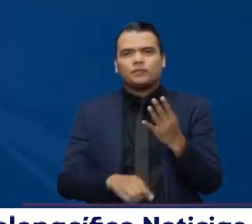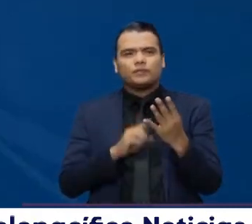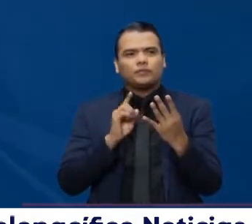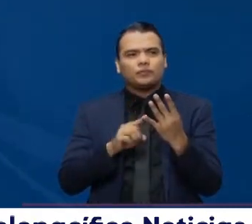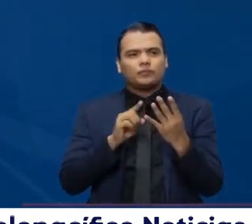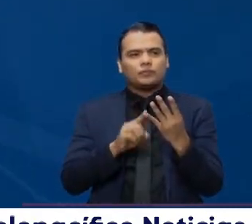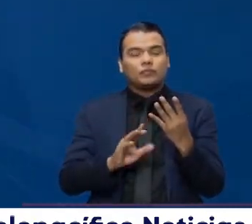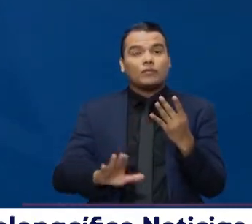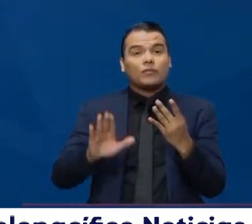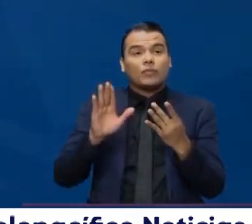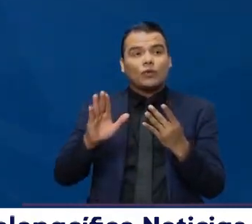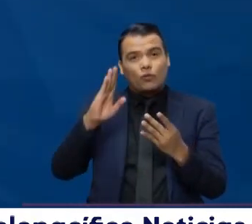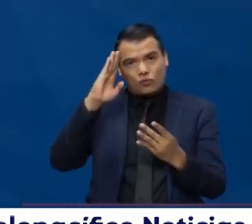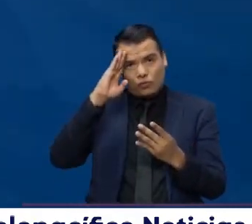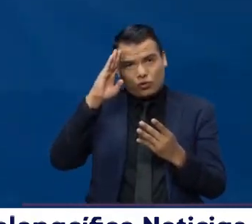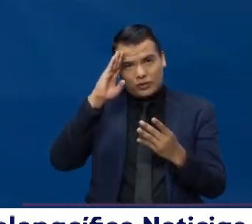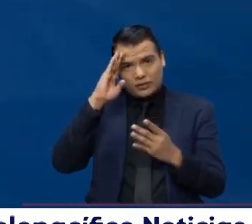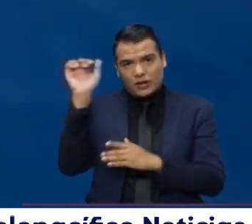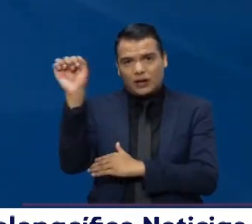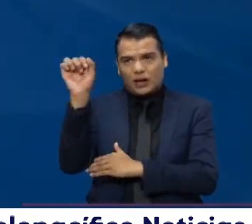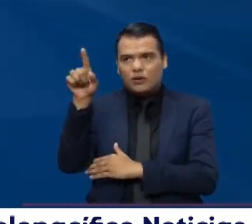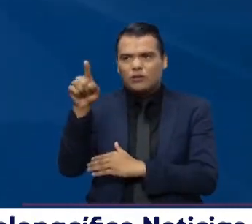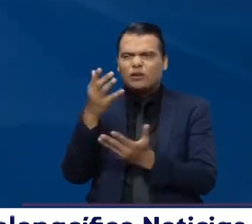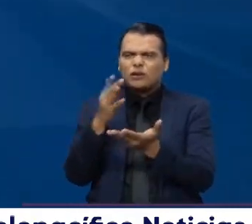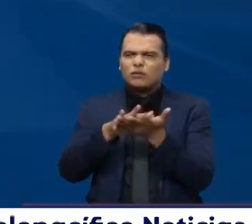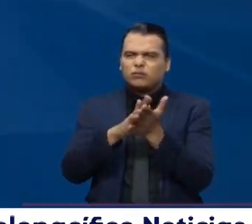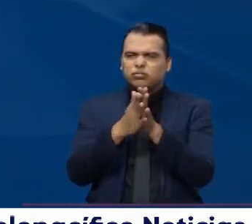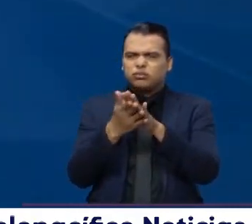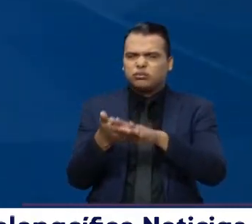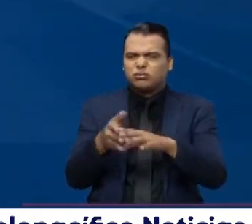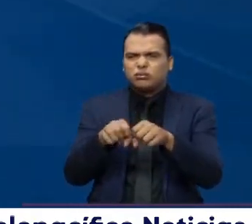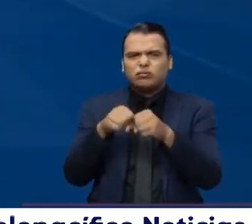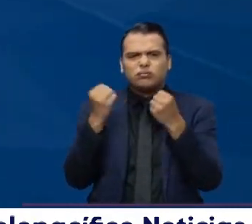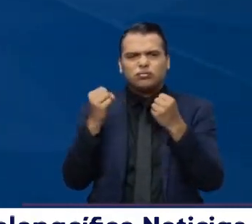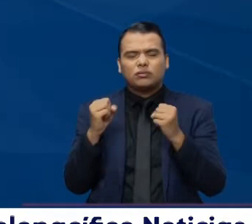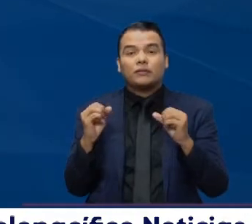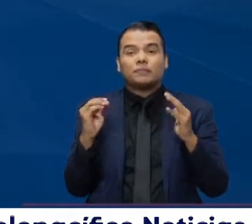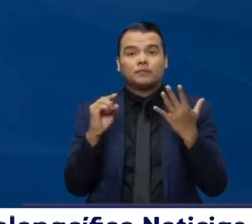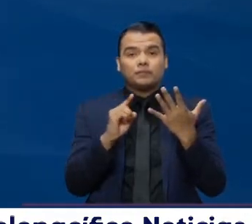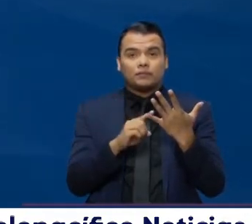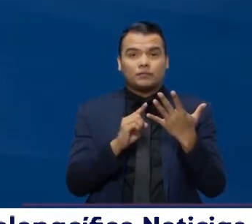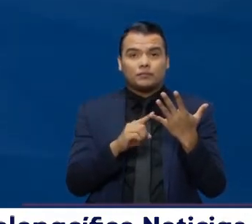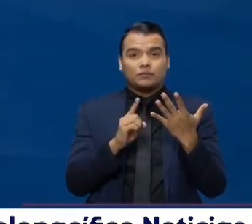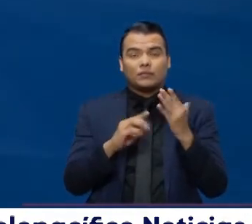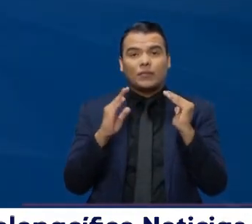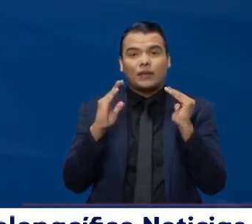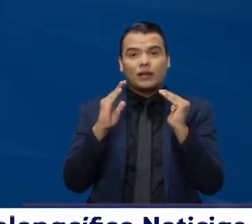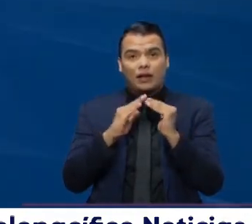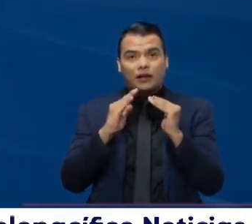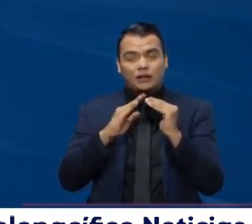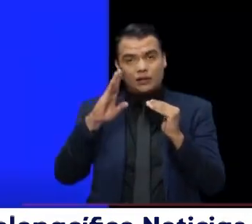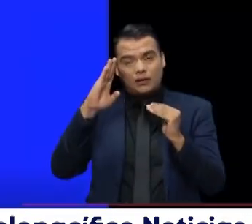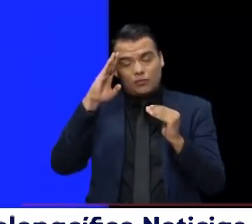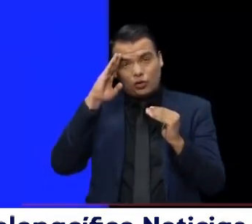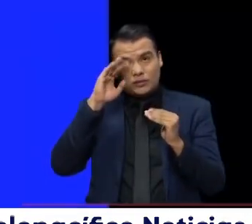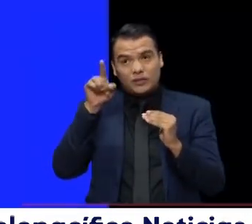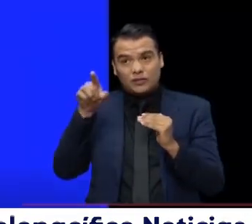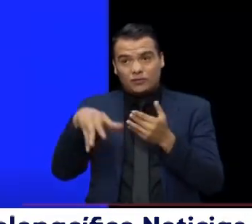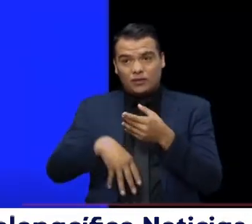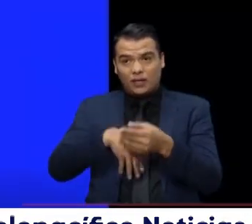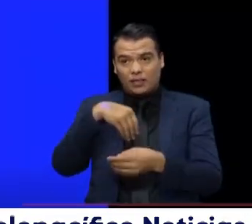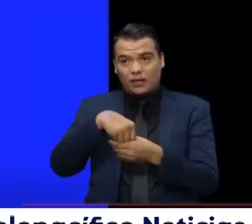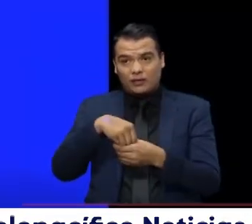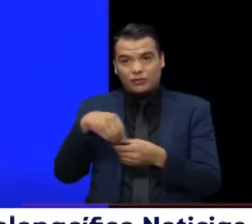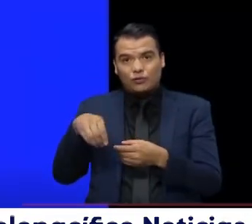de una patrulla de la Policía Nacional y la vandalización al CAI de Villasur. Por su parte, la defensa de